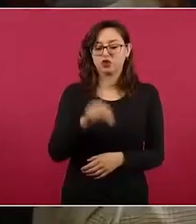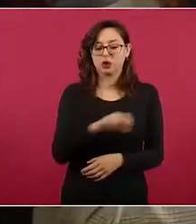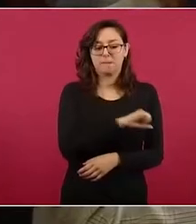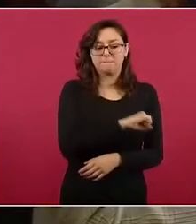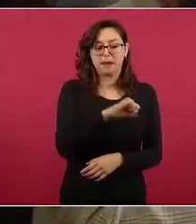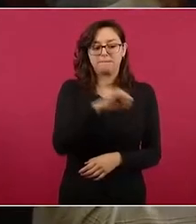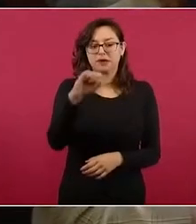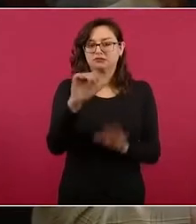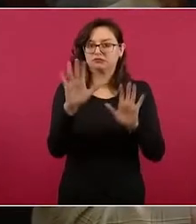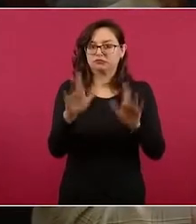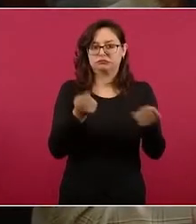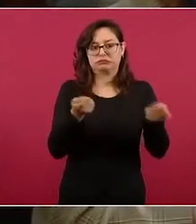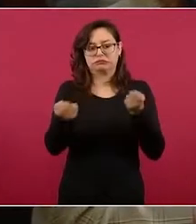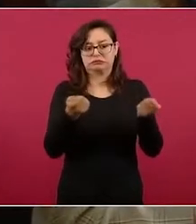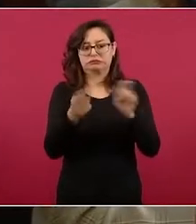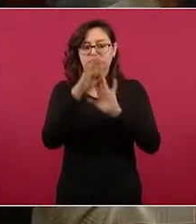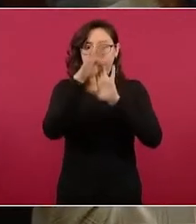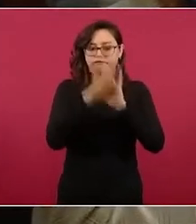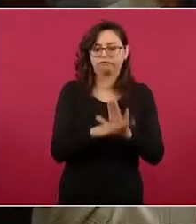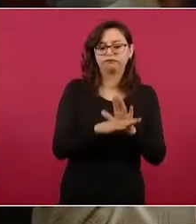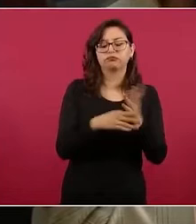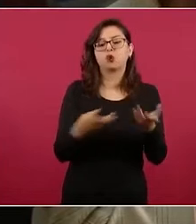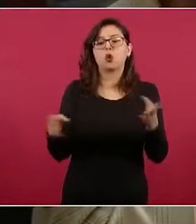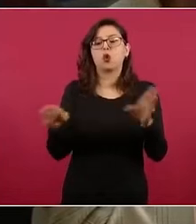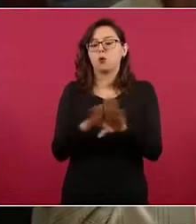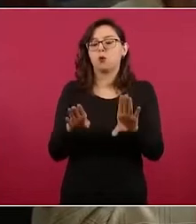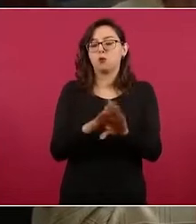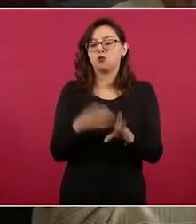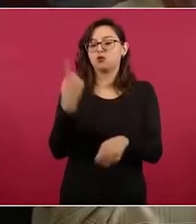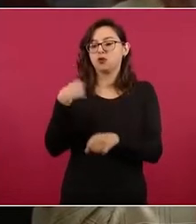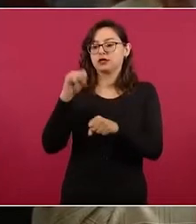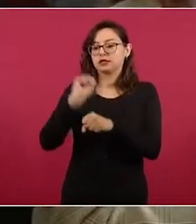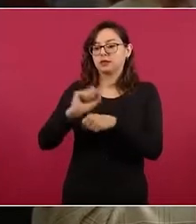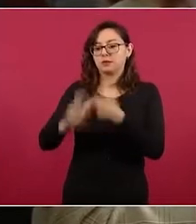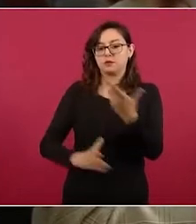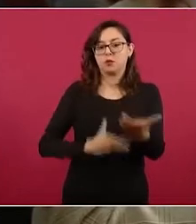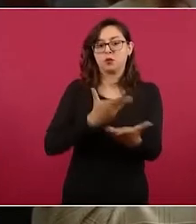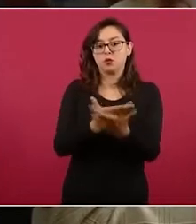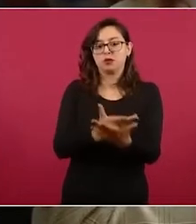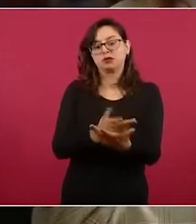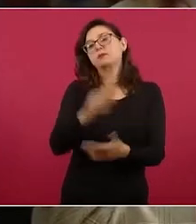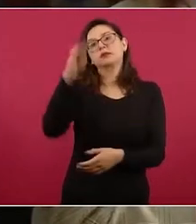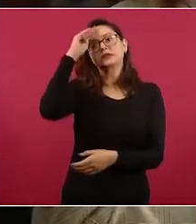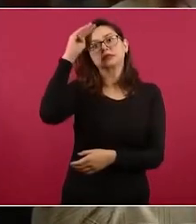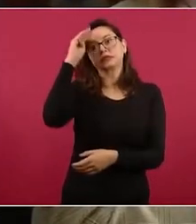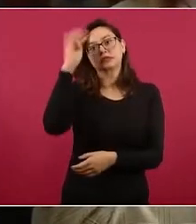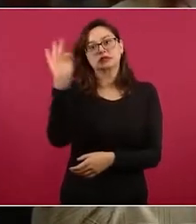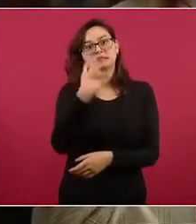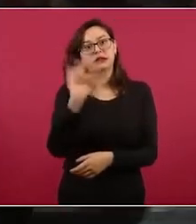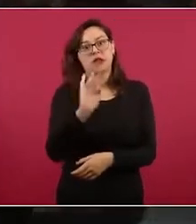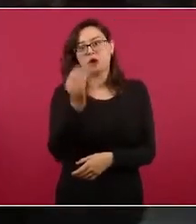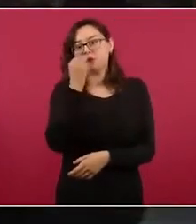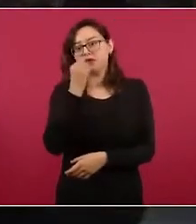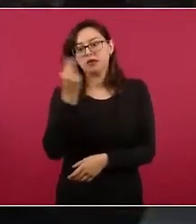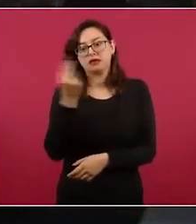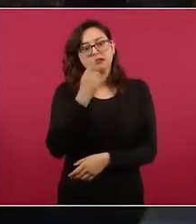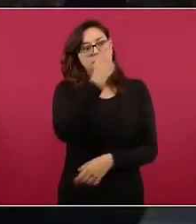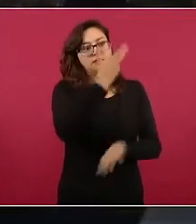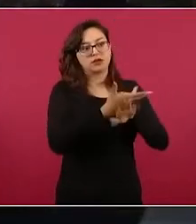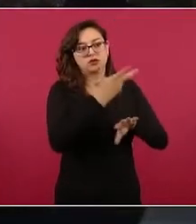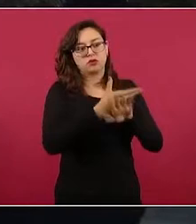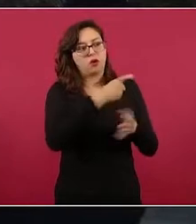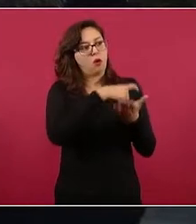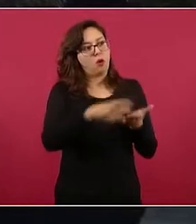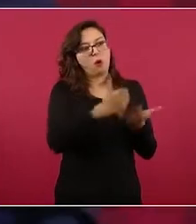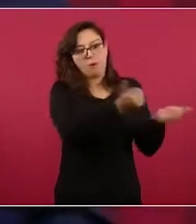¿Pudiera detallar acerca de esta propuesta que delineaba la semana pasada sobre comprar alimentos a Estados Unidos, presidente?